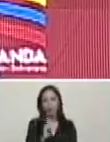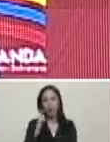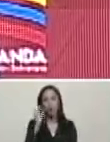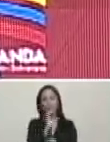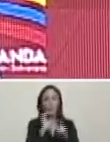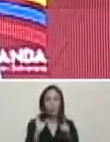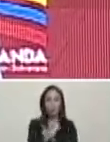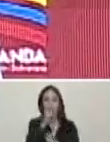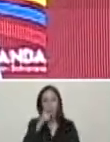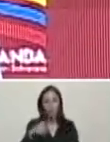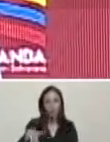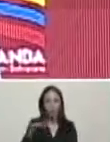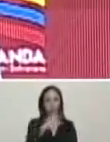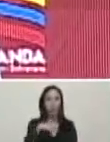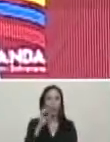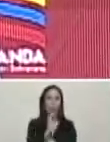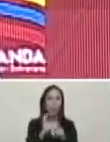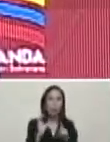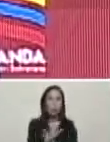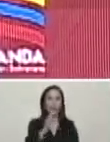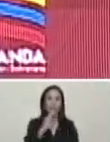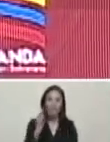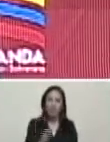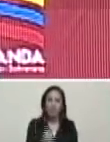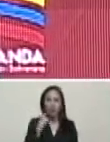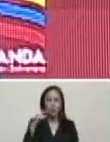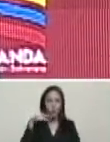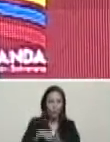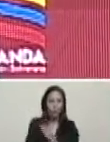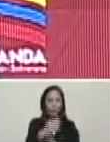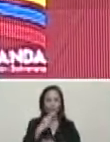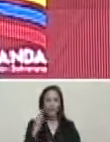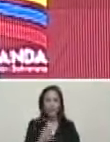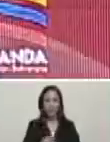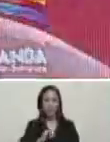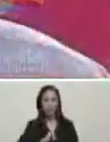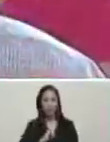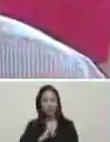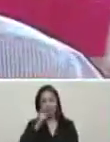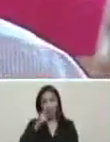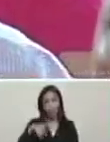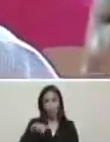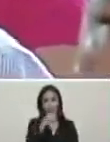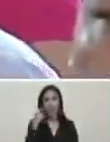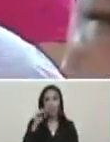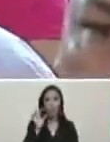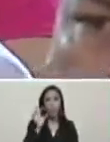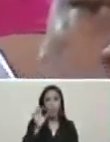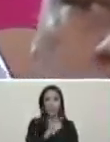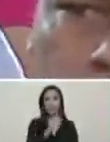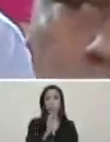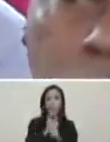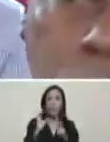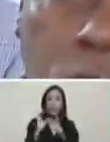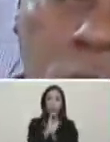cultura popular, la cultura de verdad, la cultura profunda, la identidad de un país, la